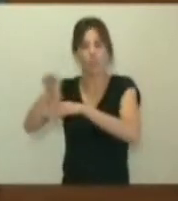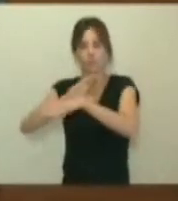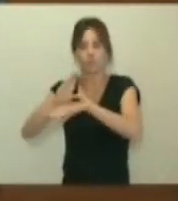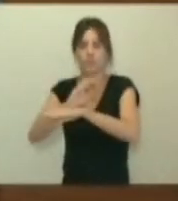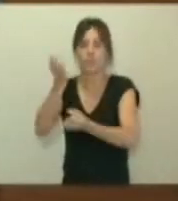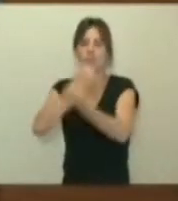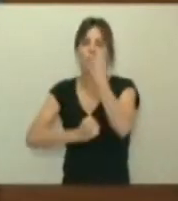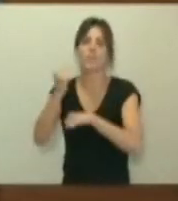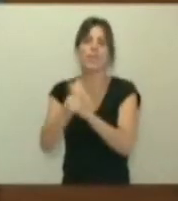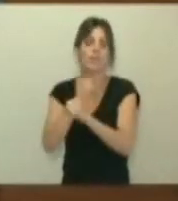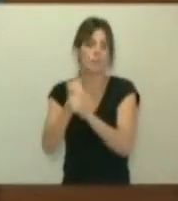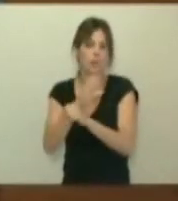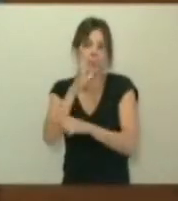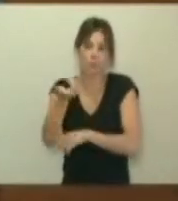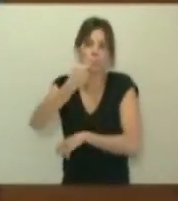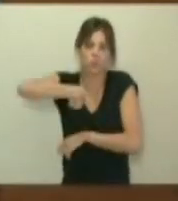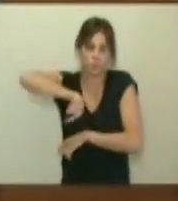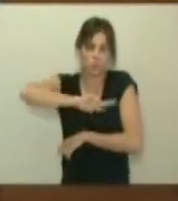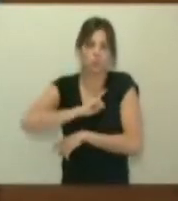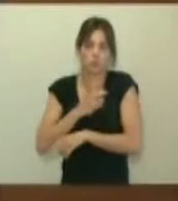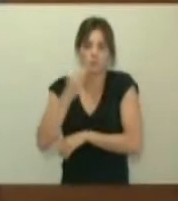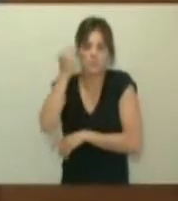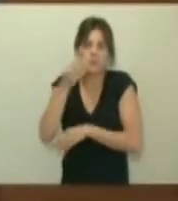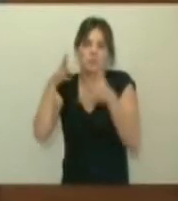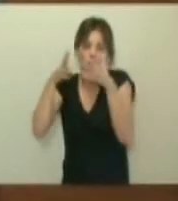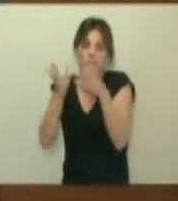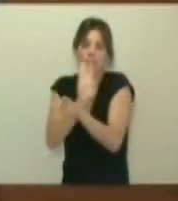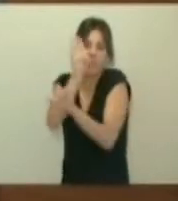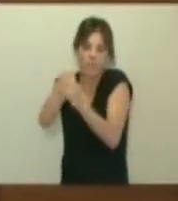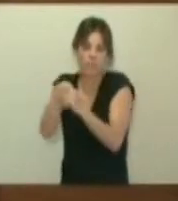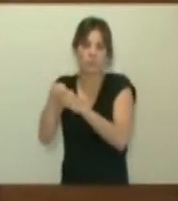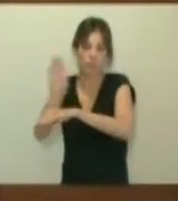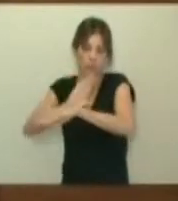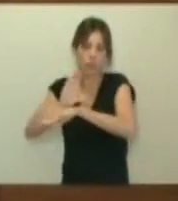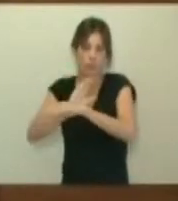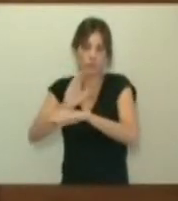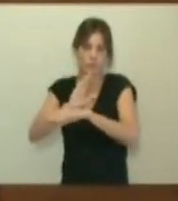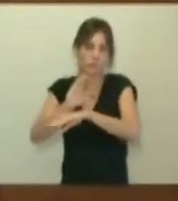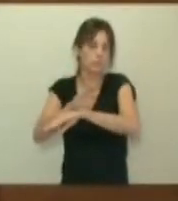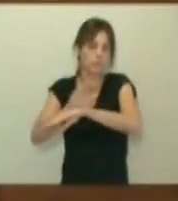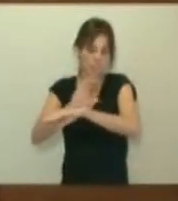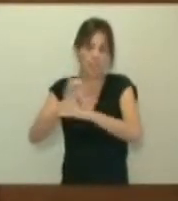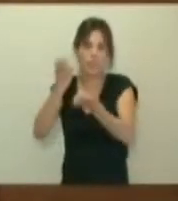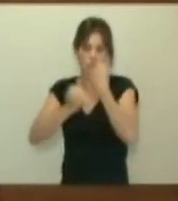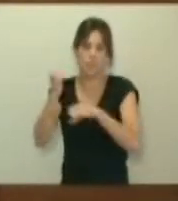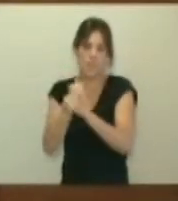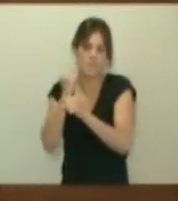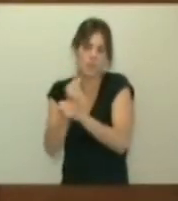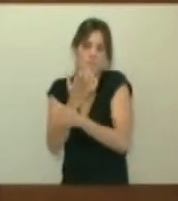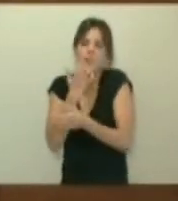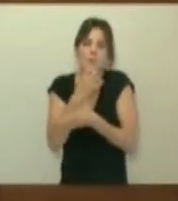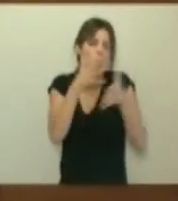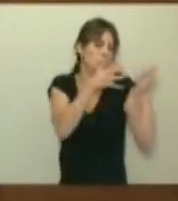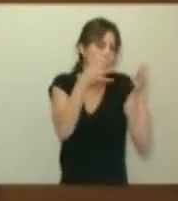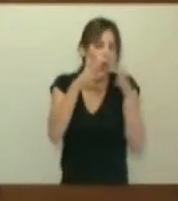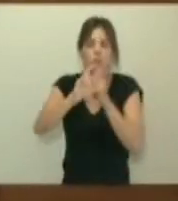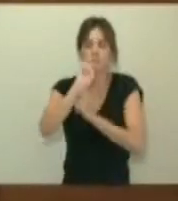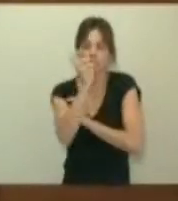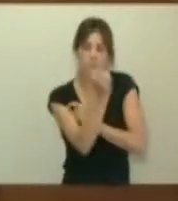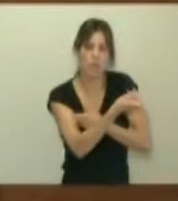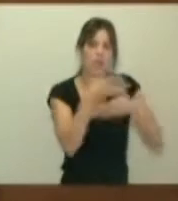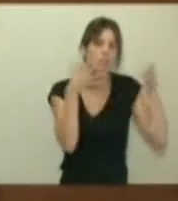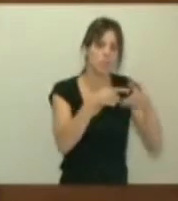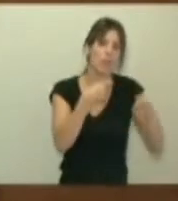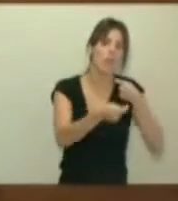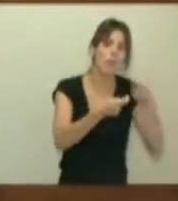entendemos que este Consejo quedaría adscrito. Hay otros ejemplos a los que me remito y que ustedes conocen, como el Consejo Asesor de Comercio, el Consejo Asesor de